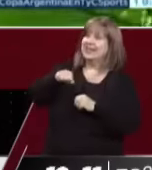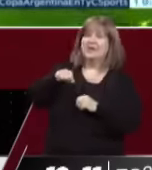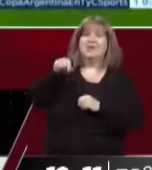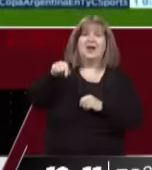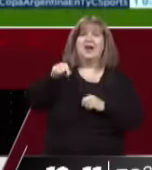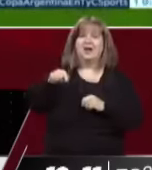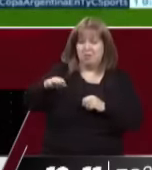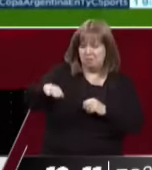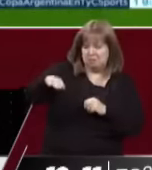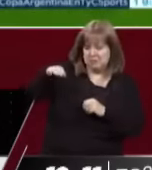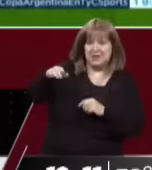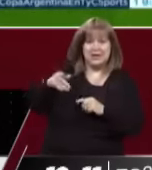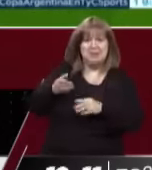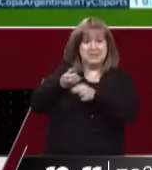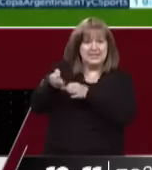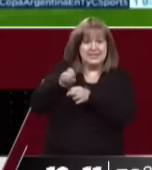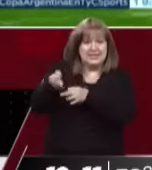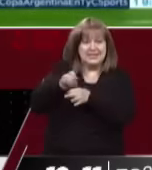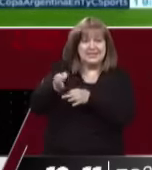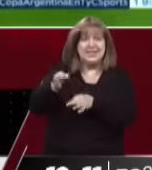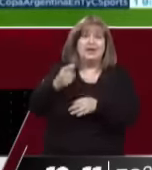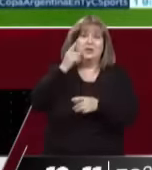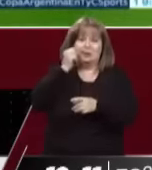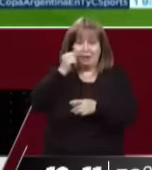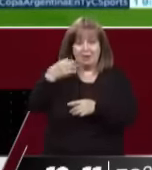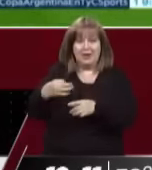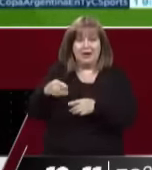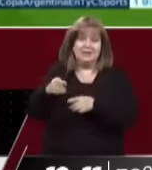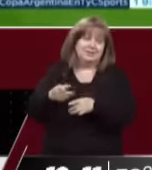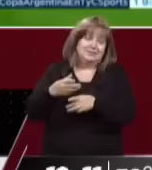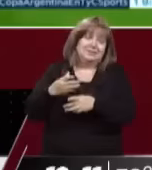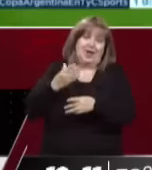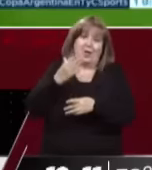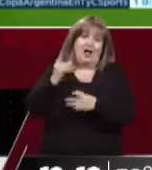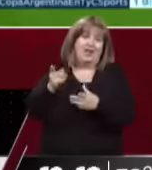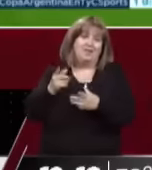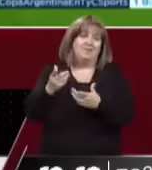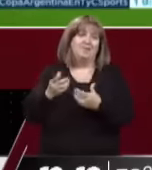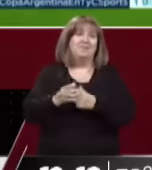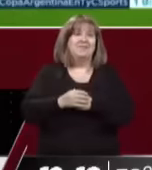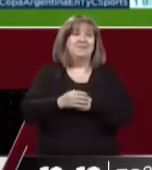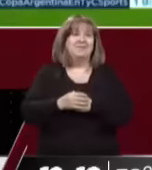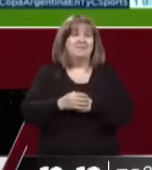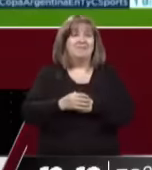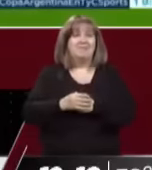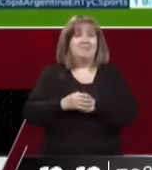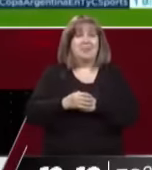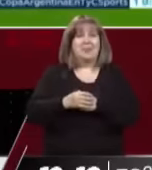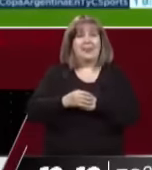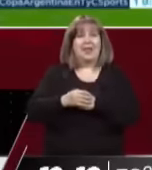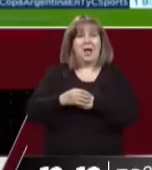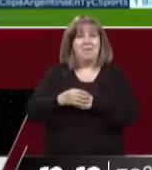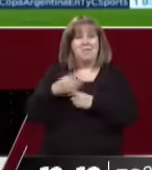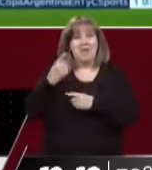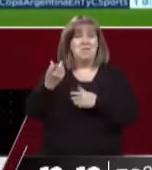hiciste de Talleres de la cuna, sí, mi amor. ¿Padres son de Talleres, ustedes de Talleres? ¿De chiquito de Talleres? Sí, más vale. Bueno, ya estuvieron